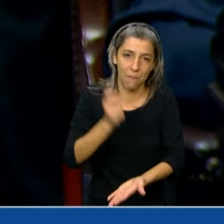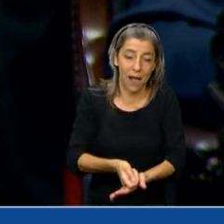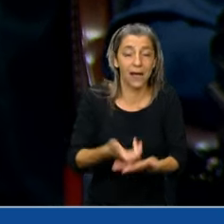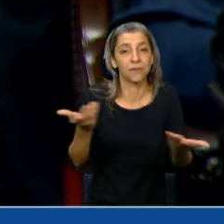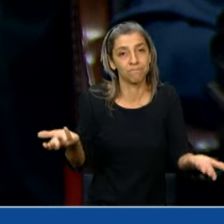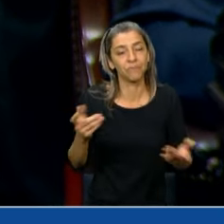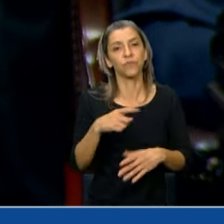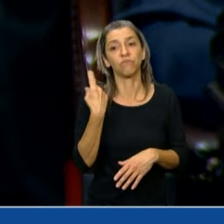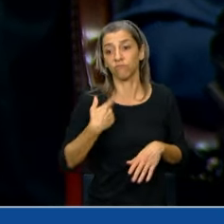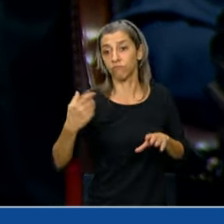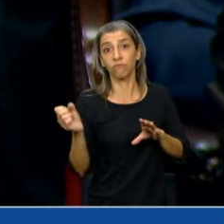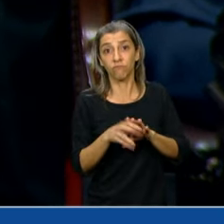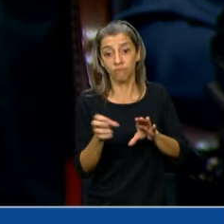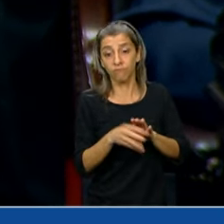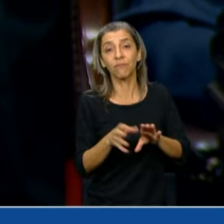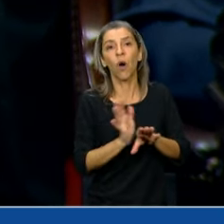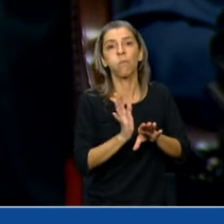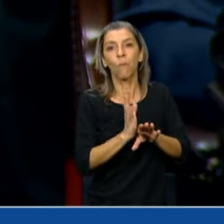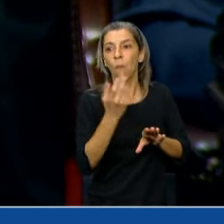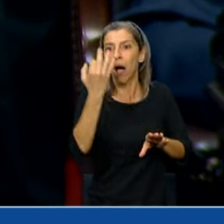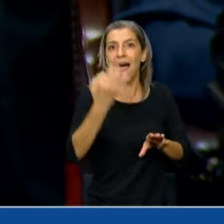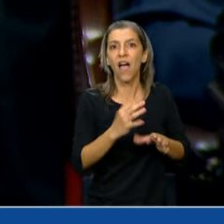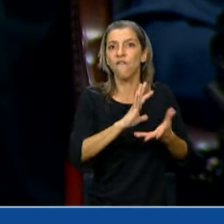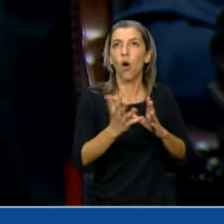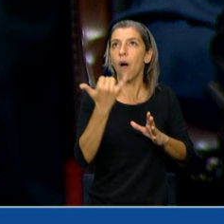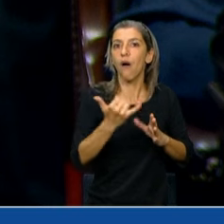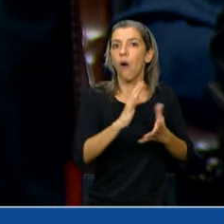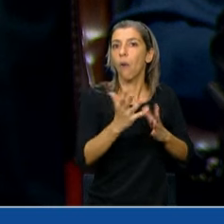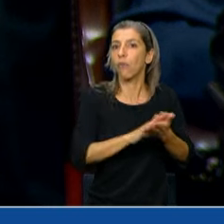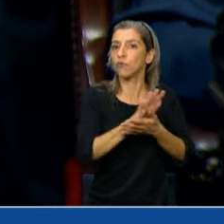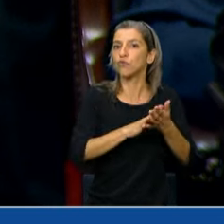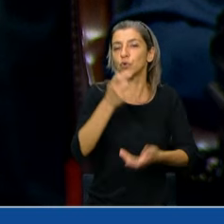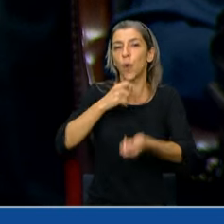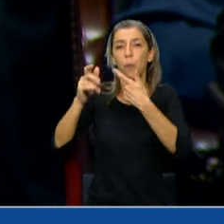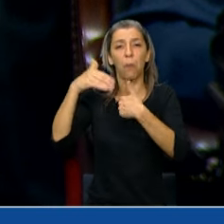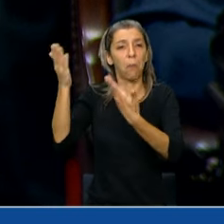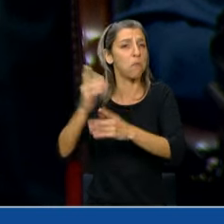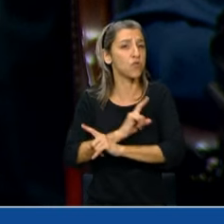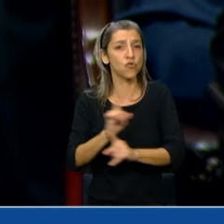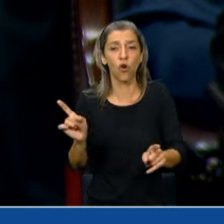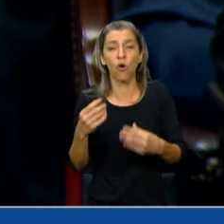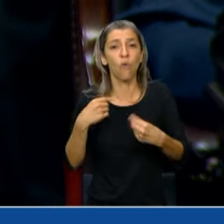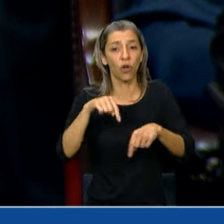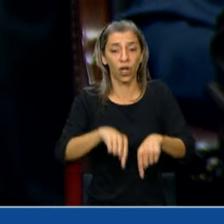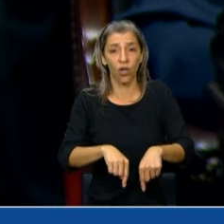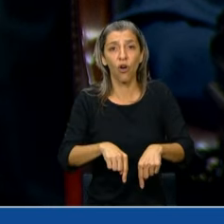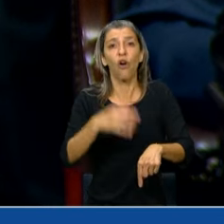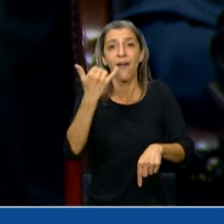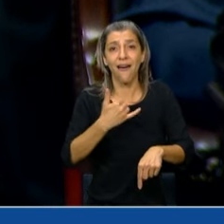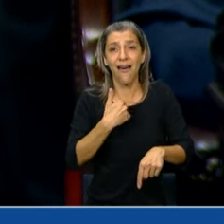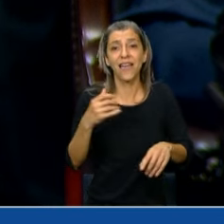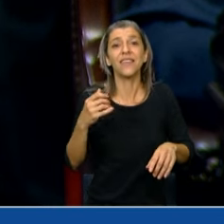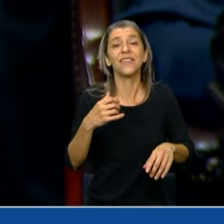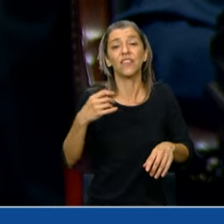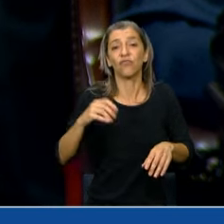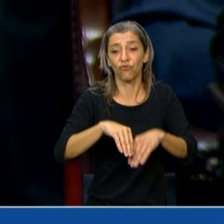la contractualista de estas exportaciones Por qué Porque tenemos hoy reservas para 9 años en la Argentina